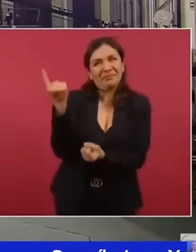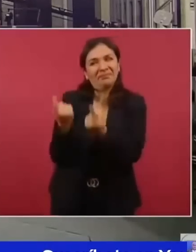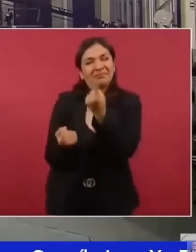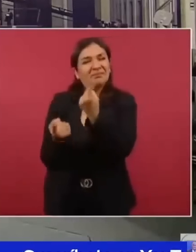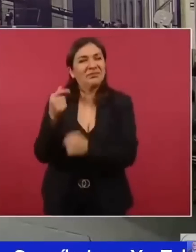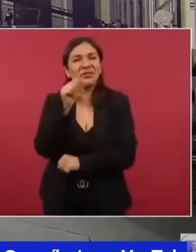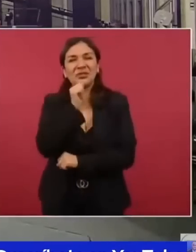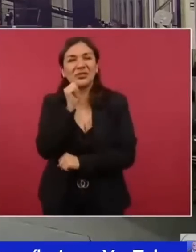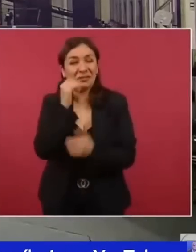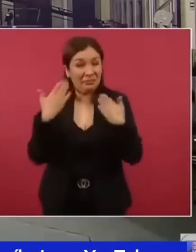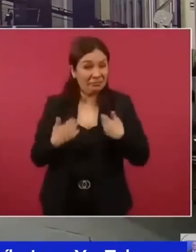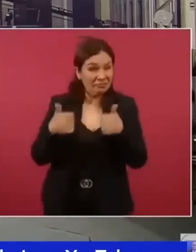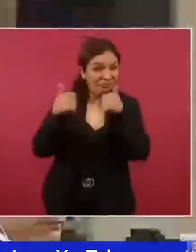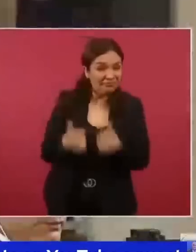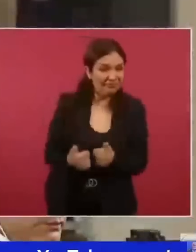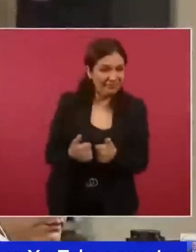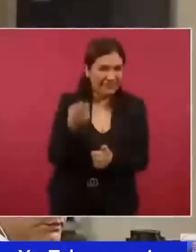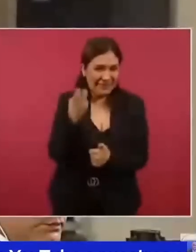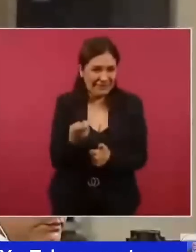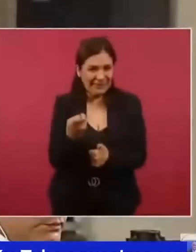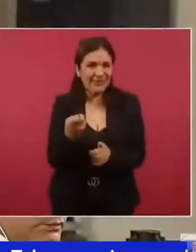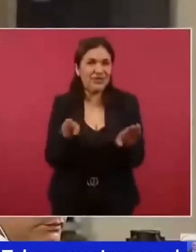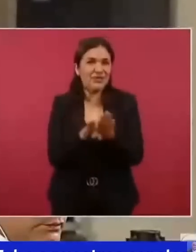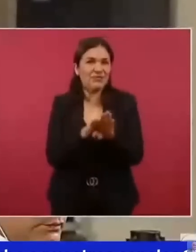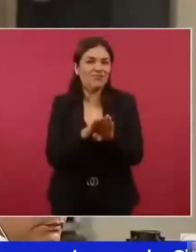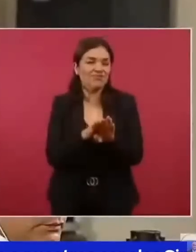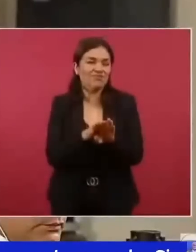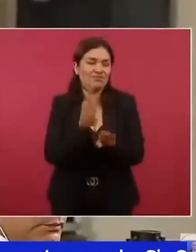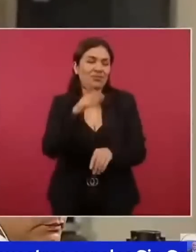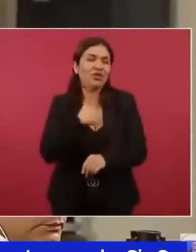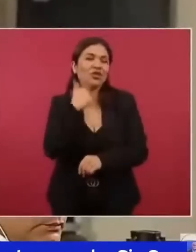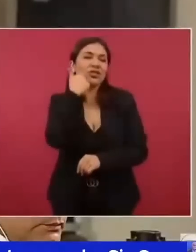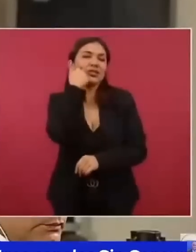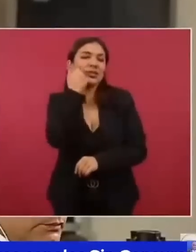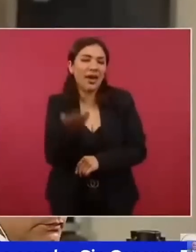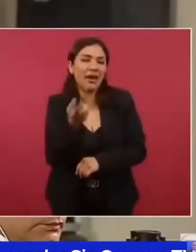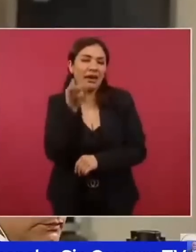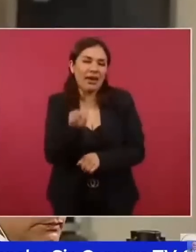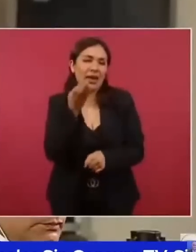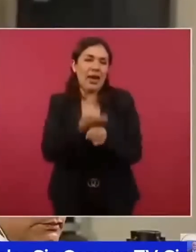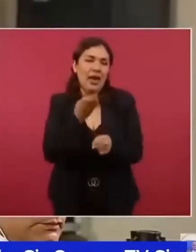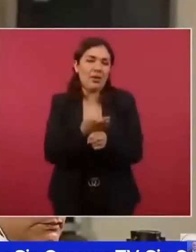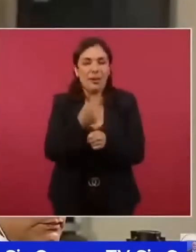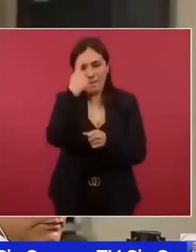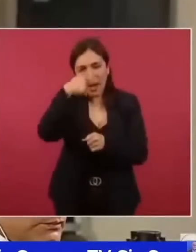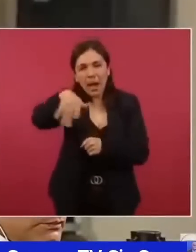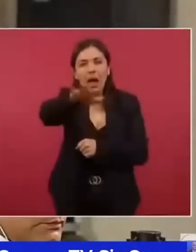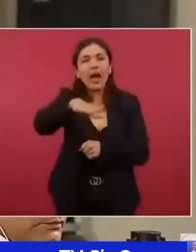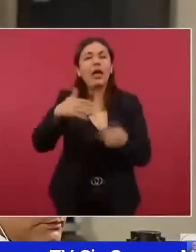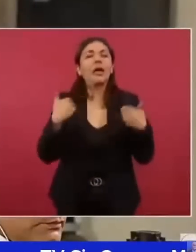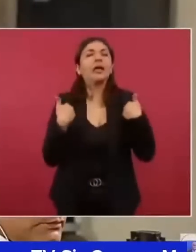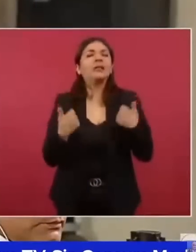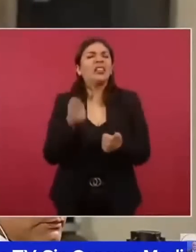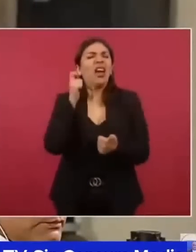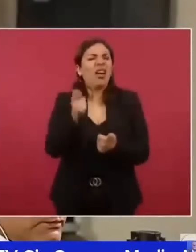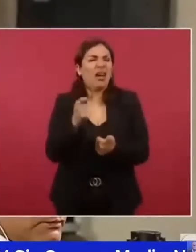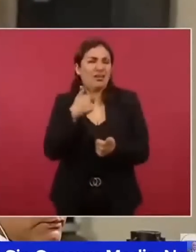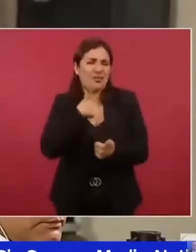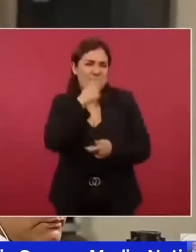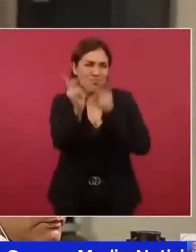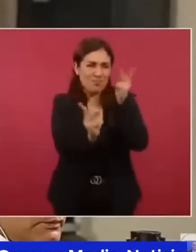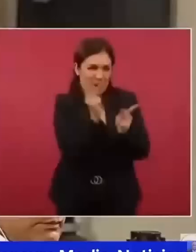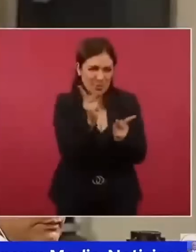comunicación este tema. Y me gustaría, para darle contexto a mi